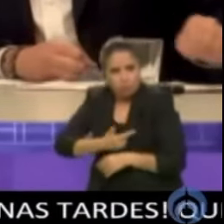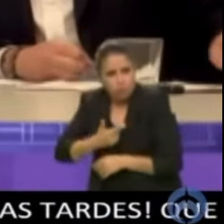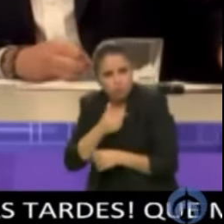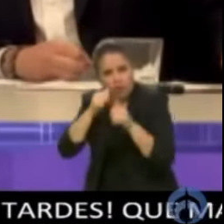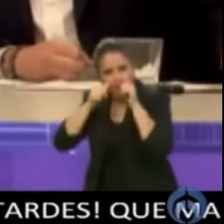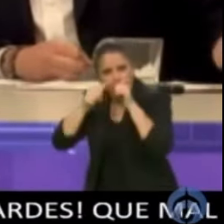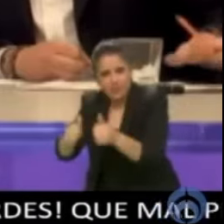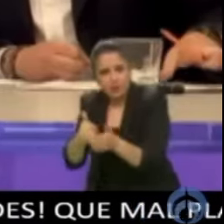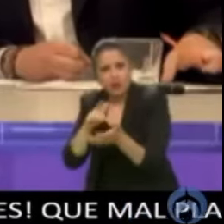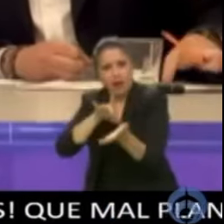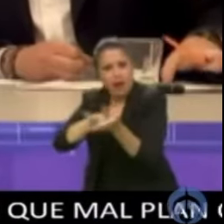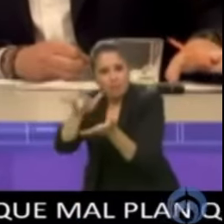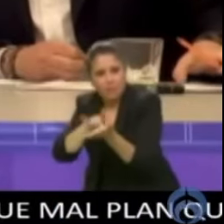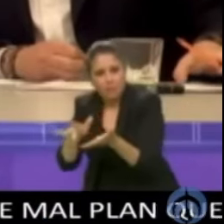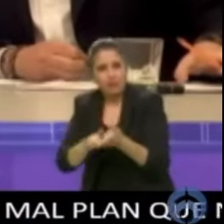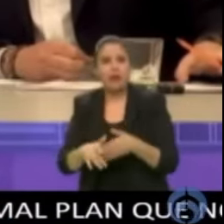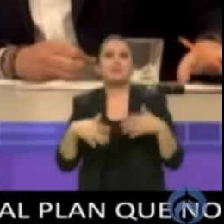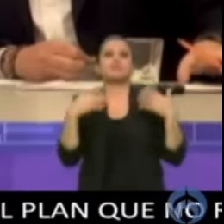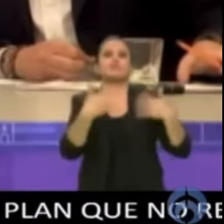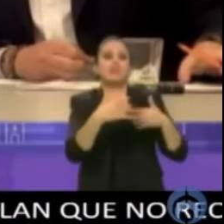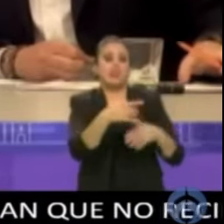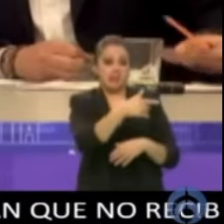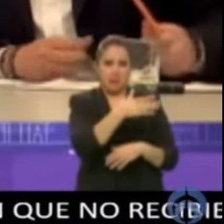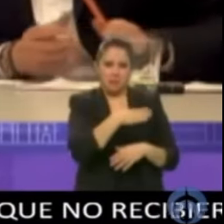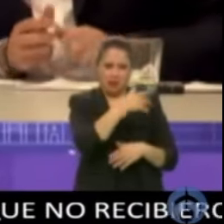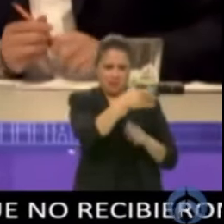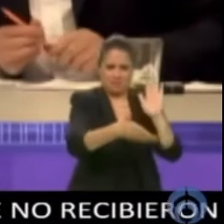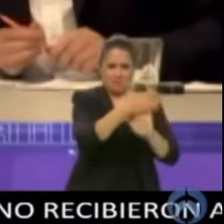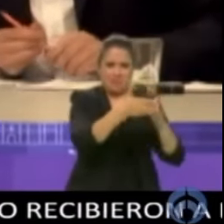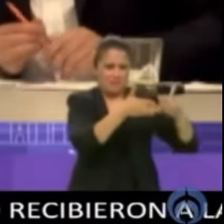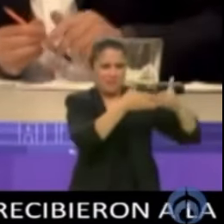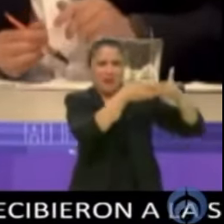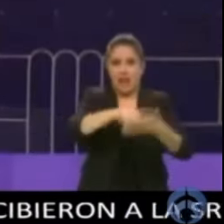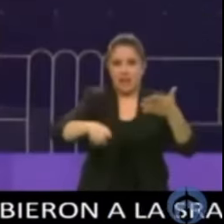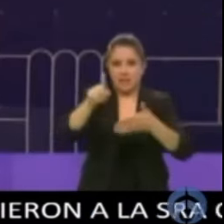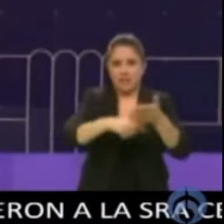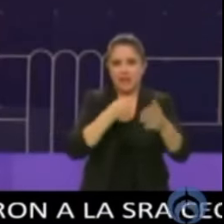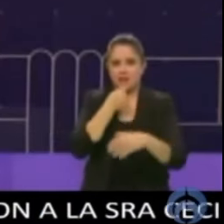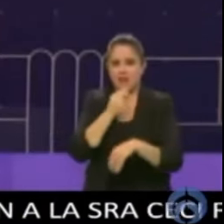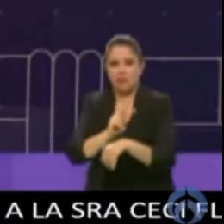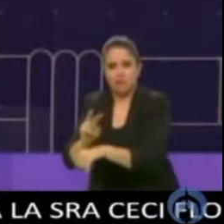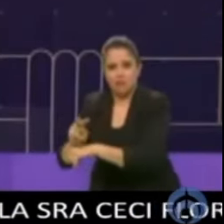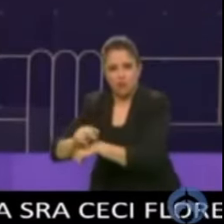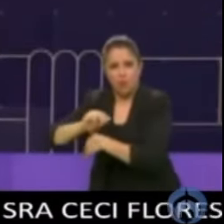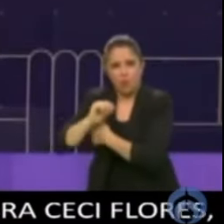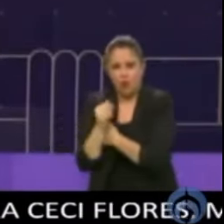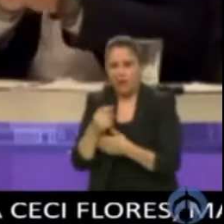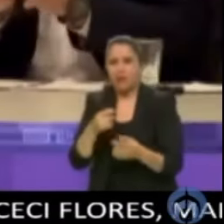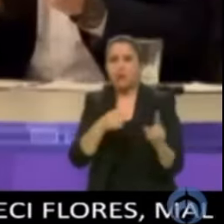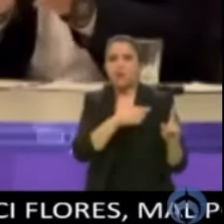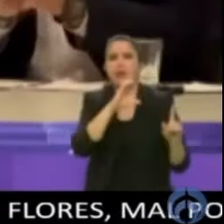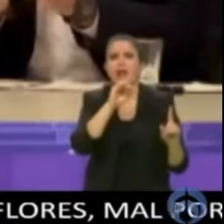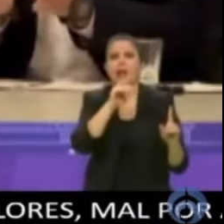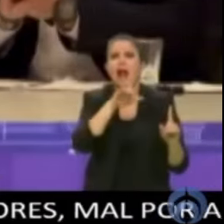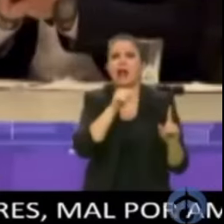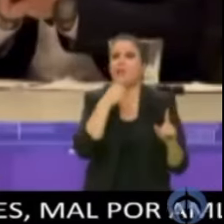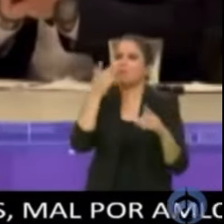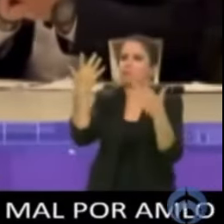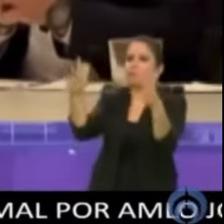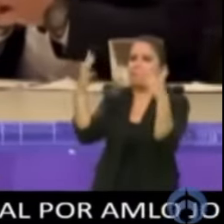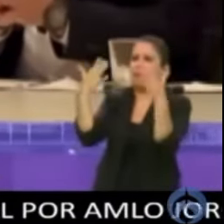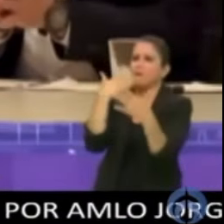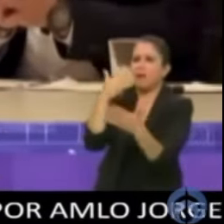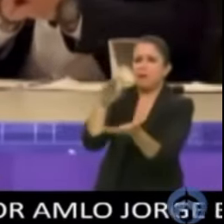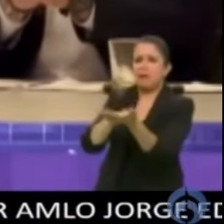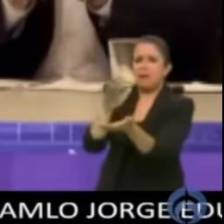en las propuestas, diciendo, yo tengo la propuesta y la respuesta. Pero si me dijeras, Pepe, ¿qué es lo que más